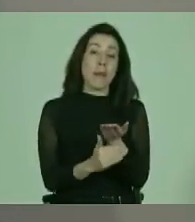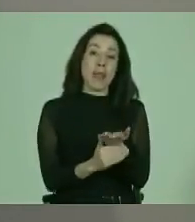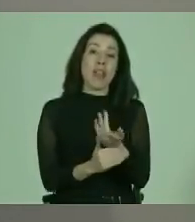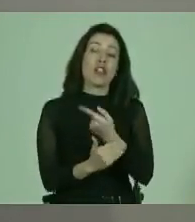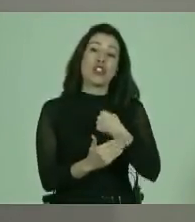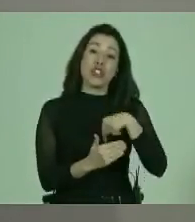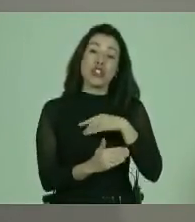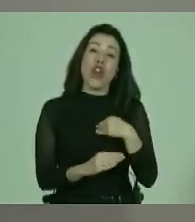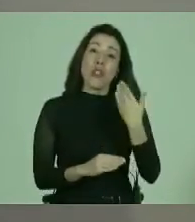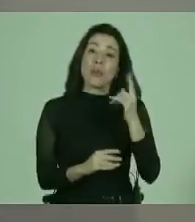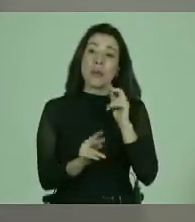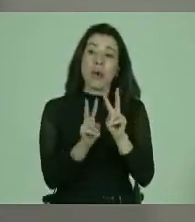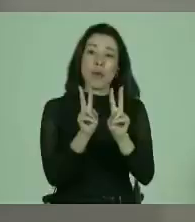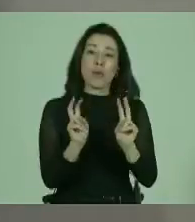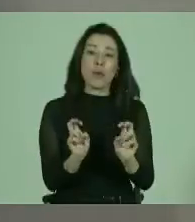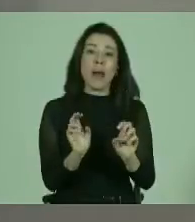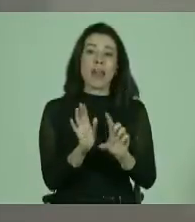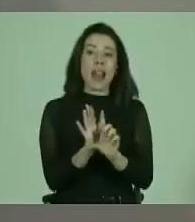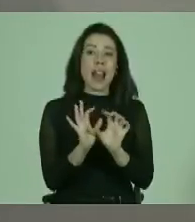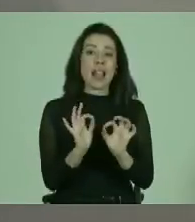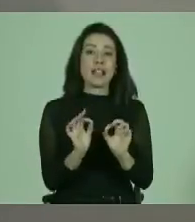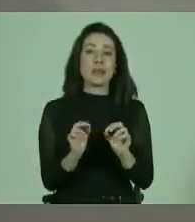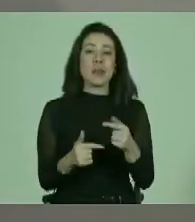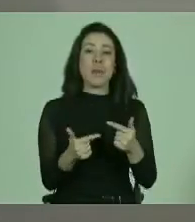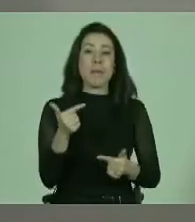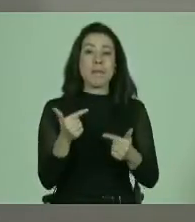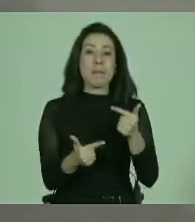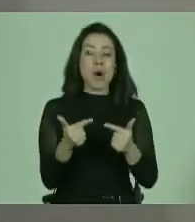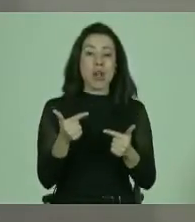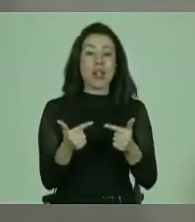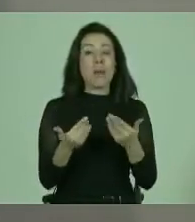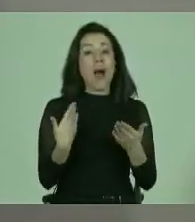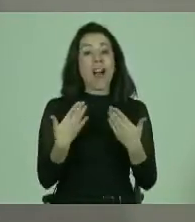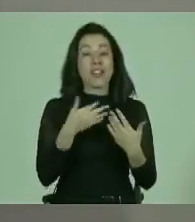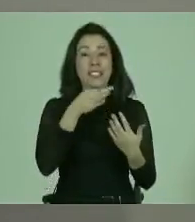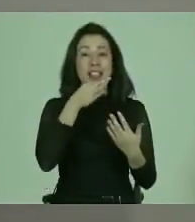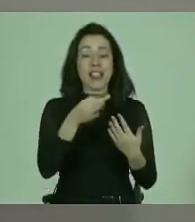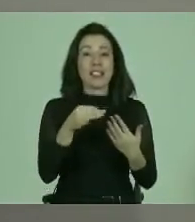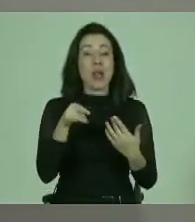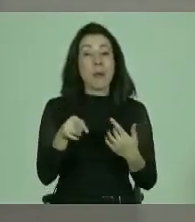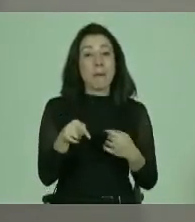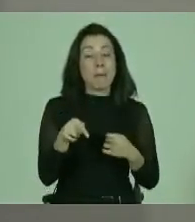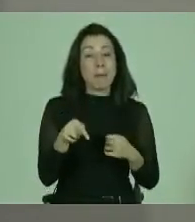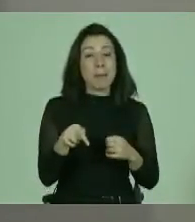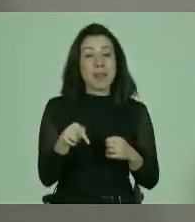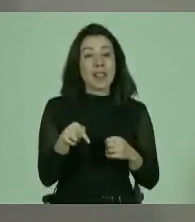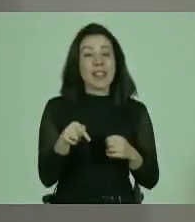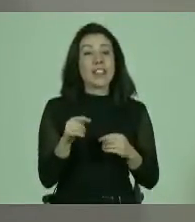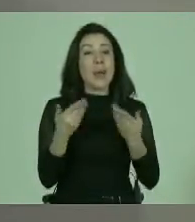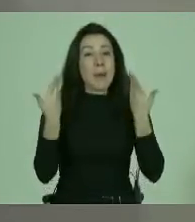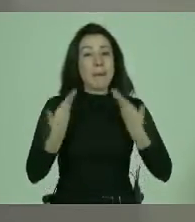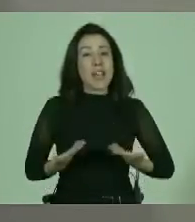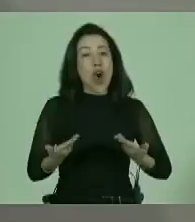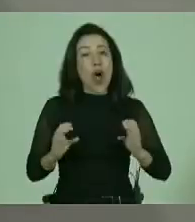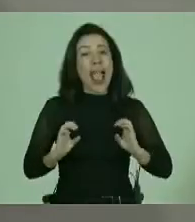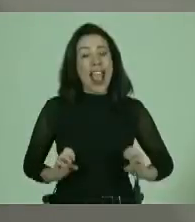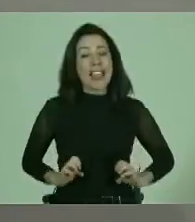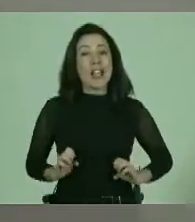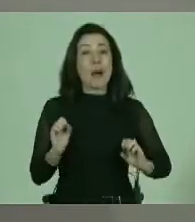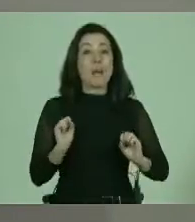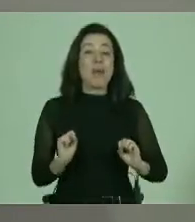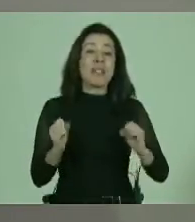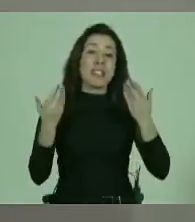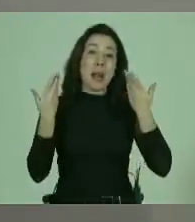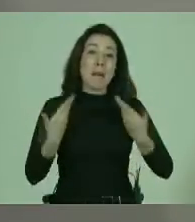estamos después en una cuestión de legitimación política que como decimos a veces eso quizás ese de la bioética pero puede ser la bioética